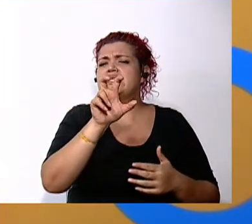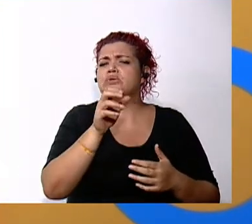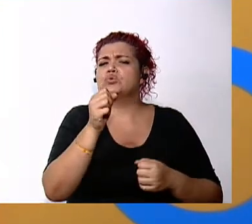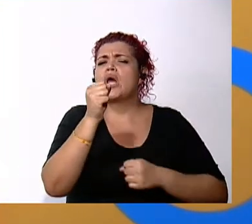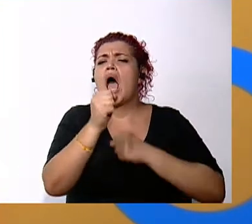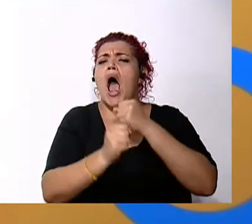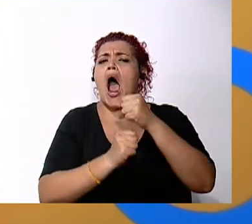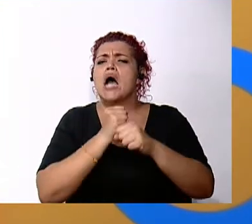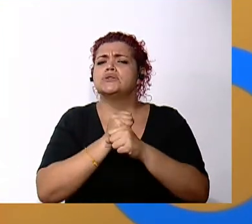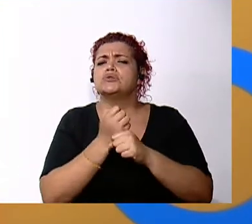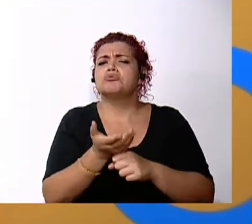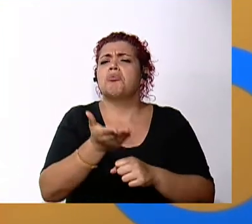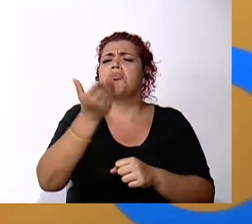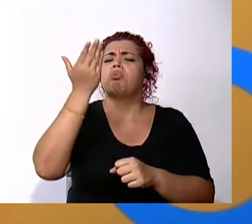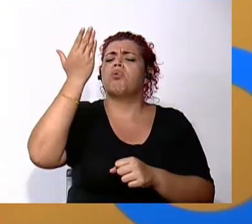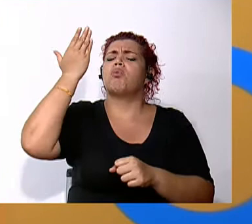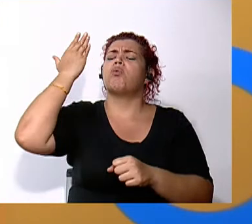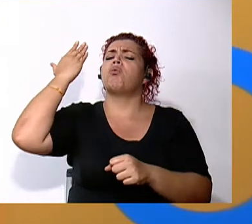científico que nació en